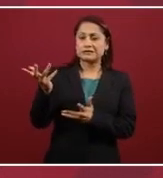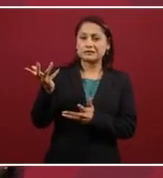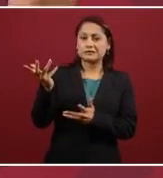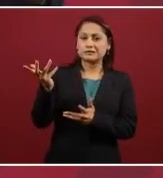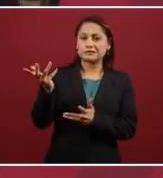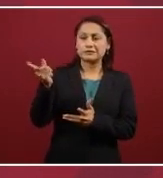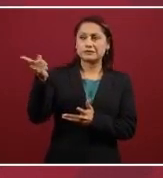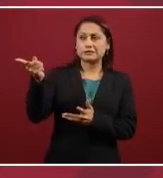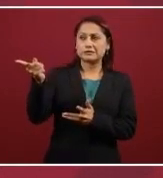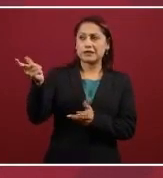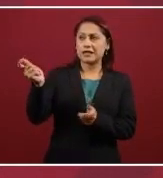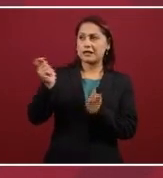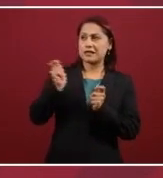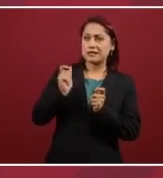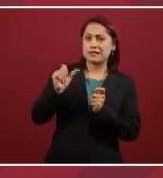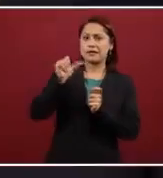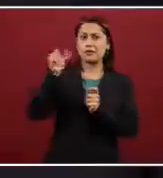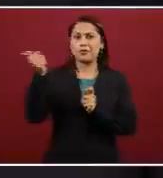cargo